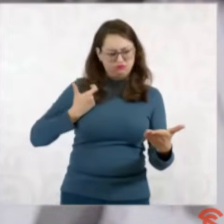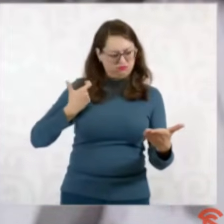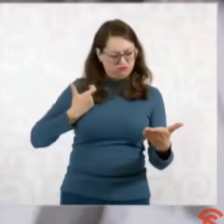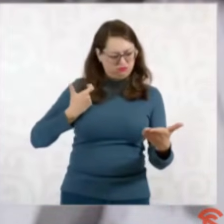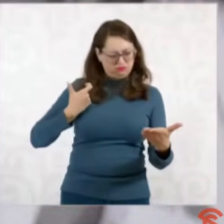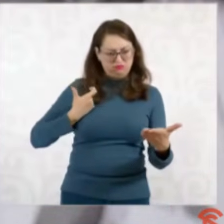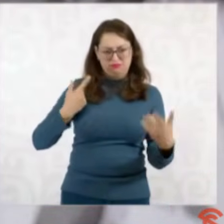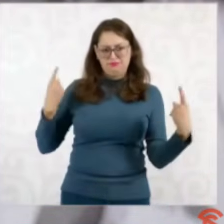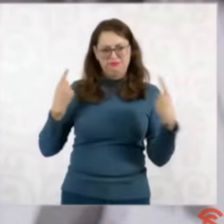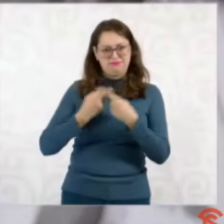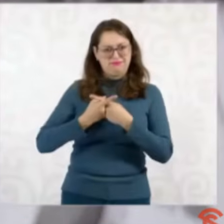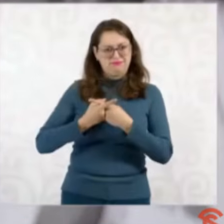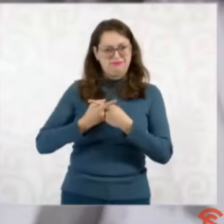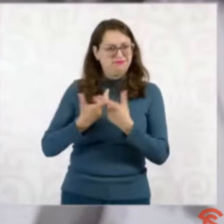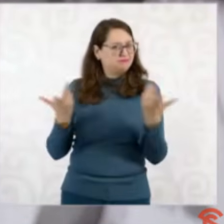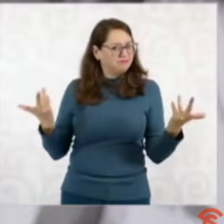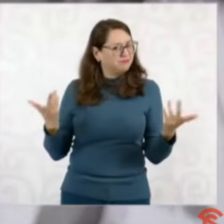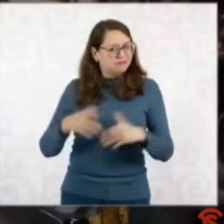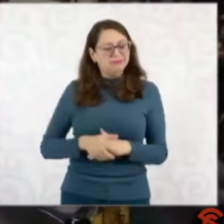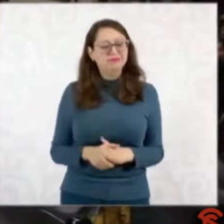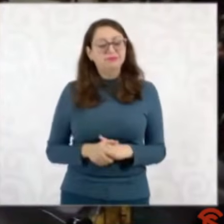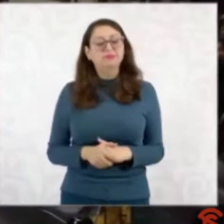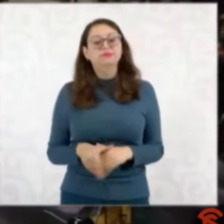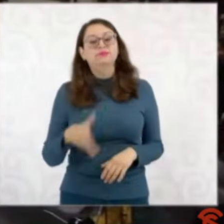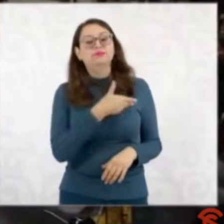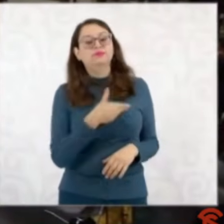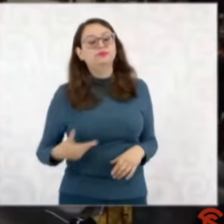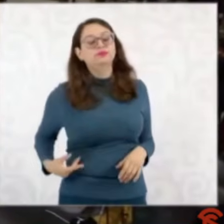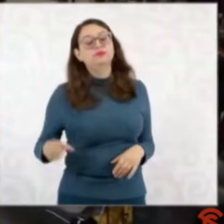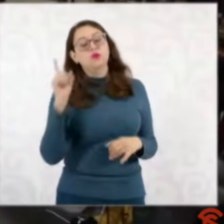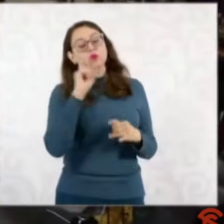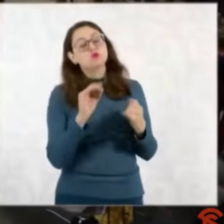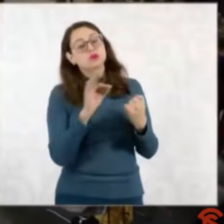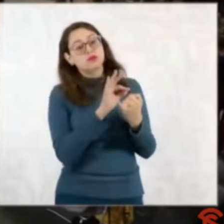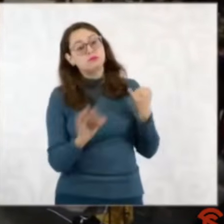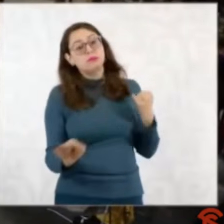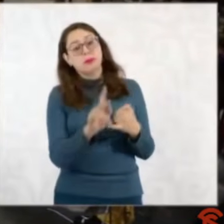Presidenta, por último, quiero preguntarle